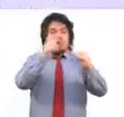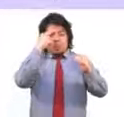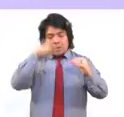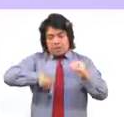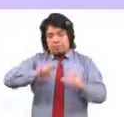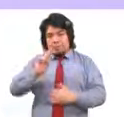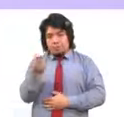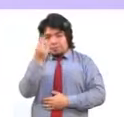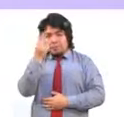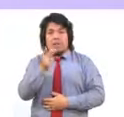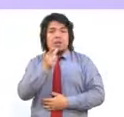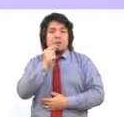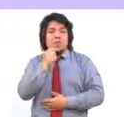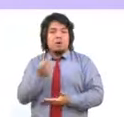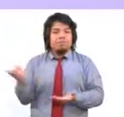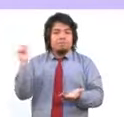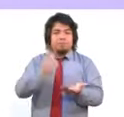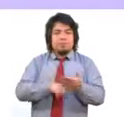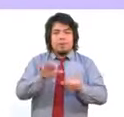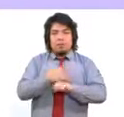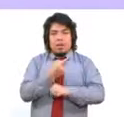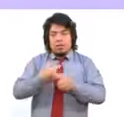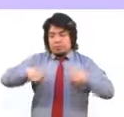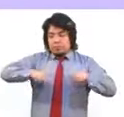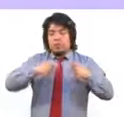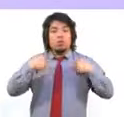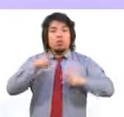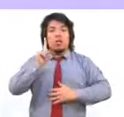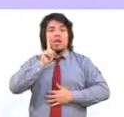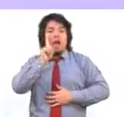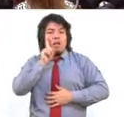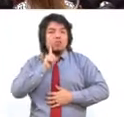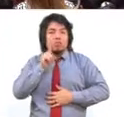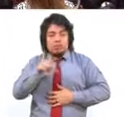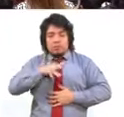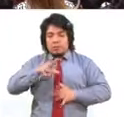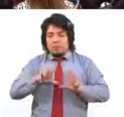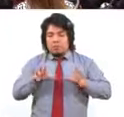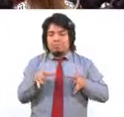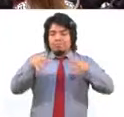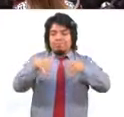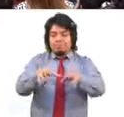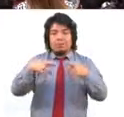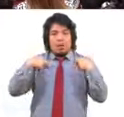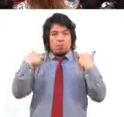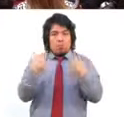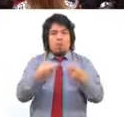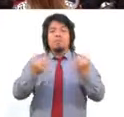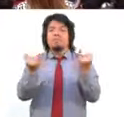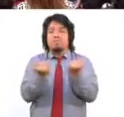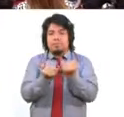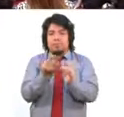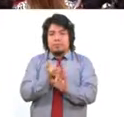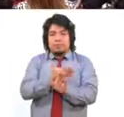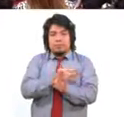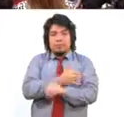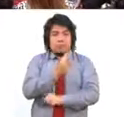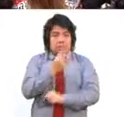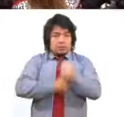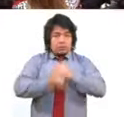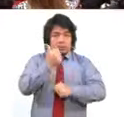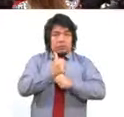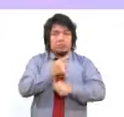institución a partir del impulso de la participación de las mujeres en la conformación del cuerpo docente. Hace 3 años,